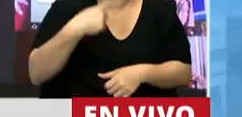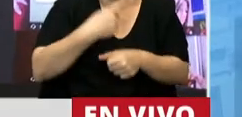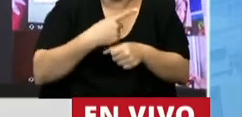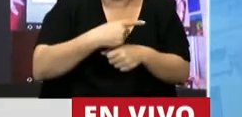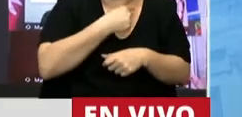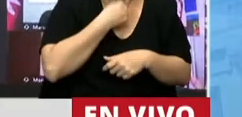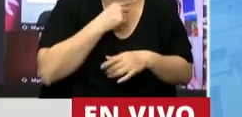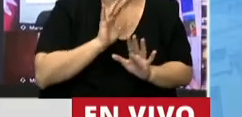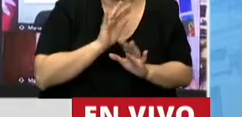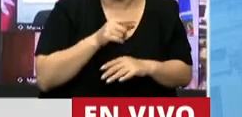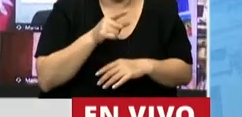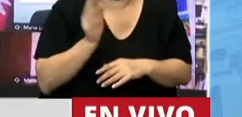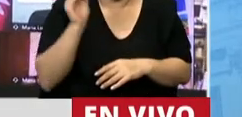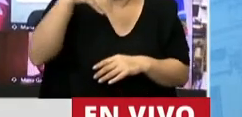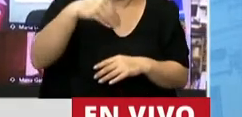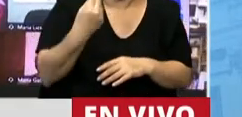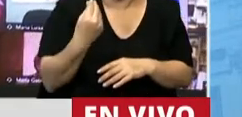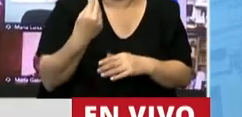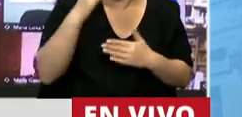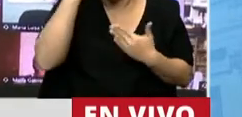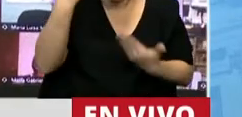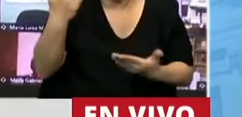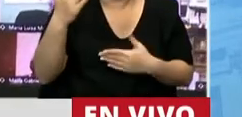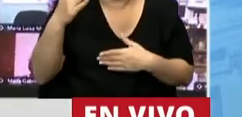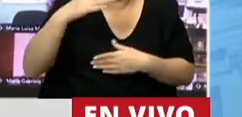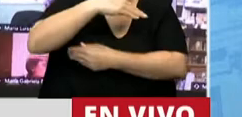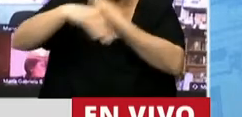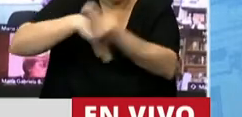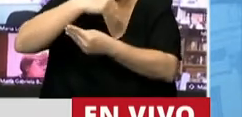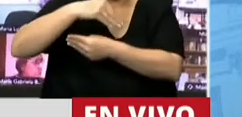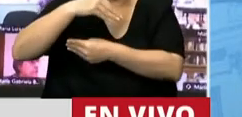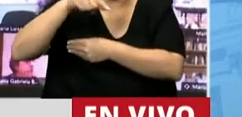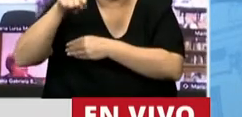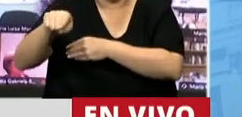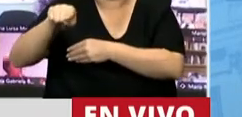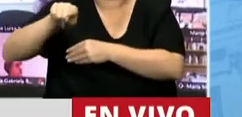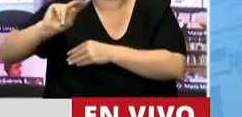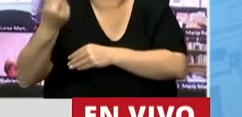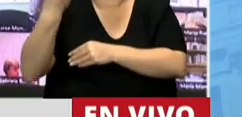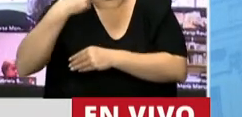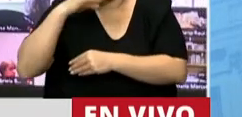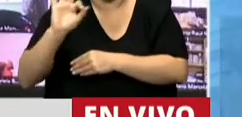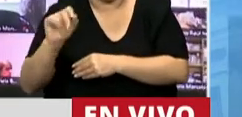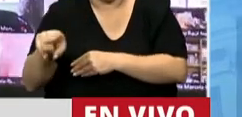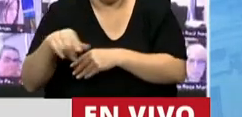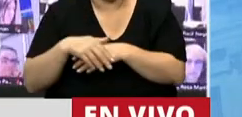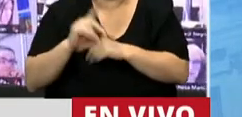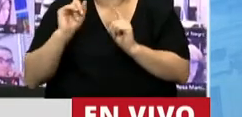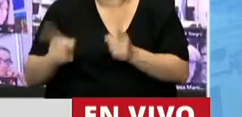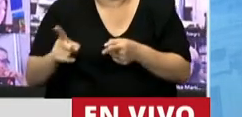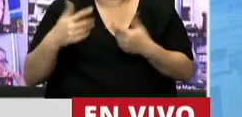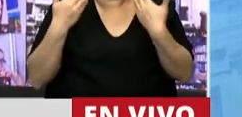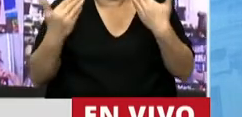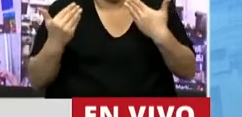quisiera adherir a su saludo a los familiares de las víctimas y celebrar también la celeridad con la que